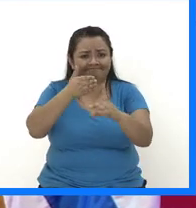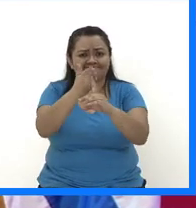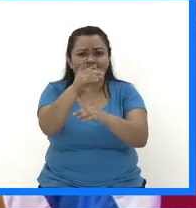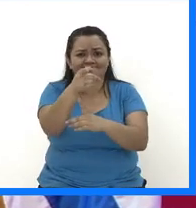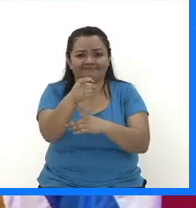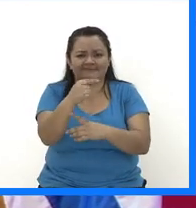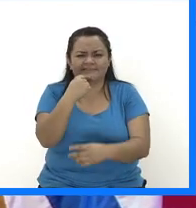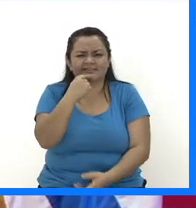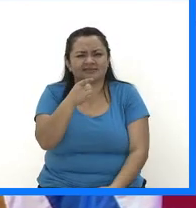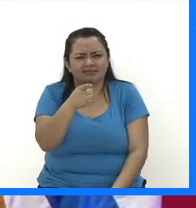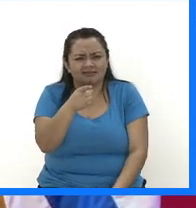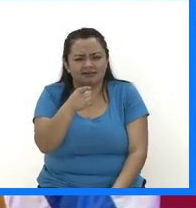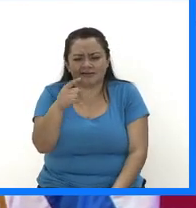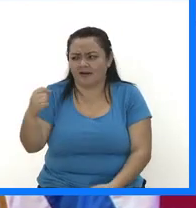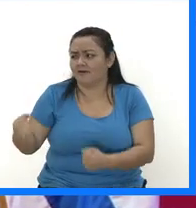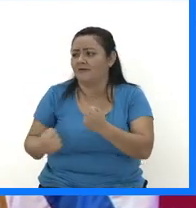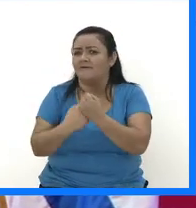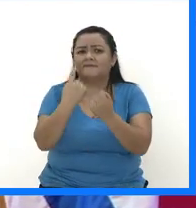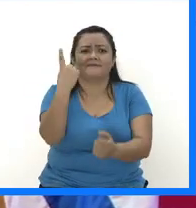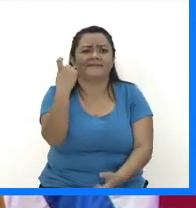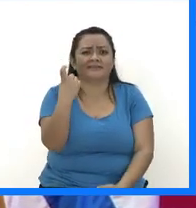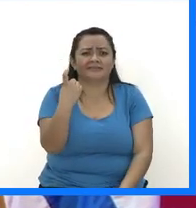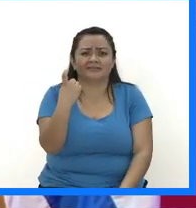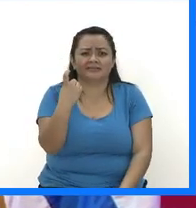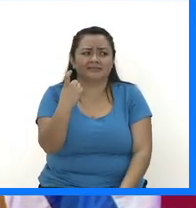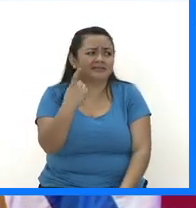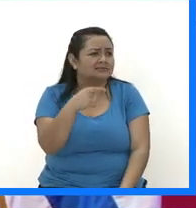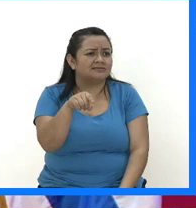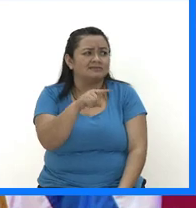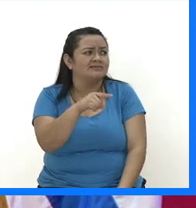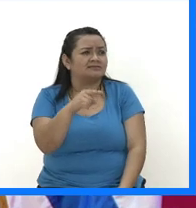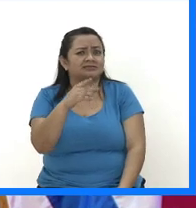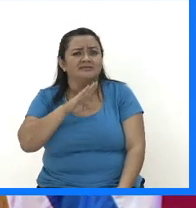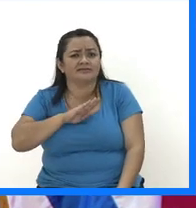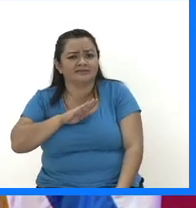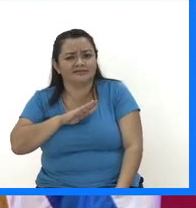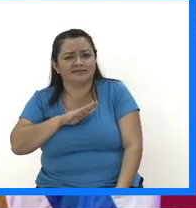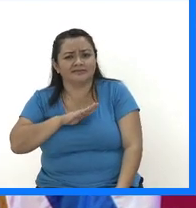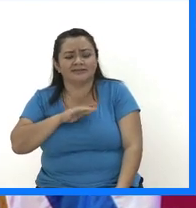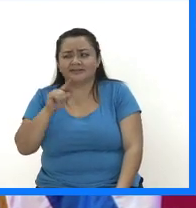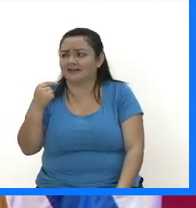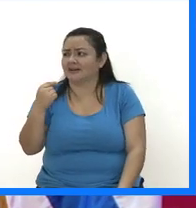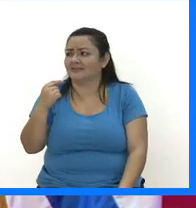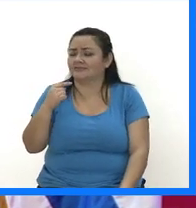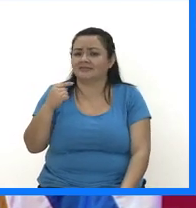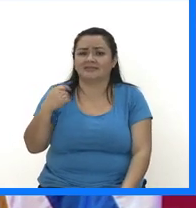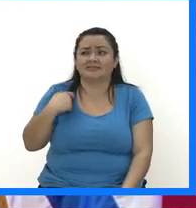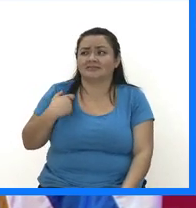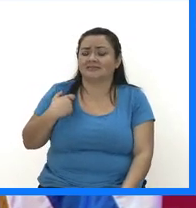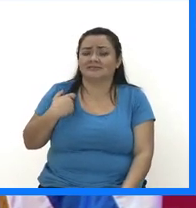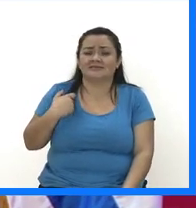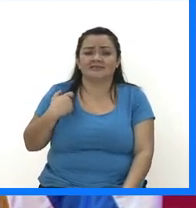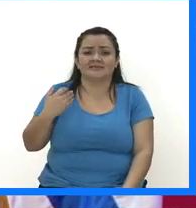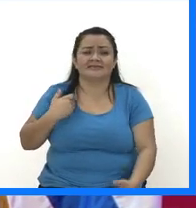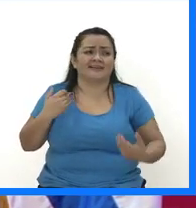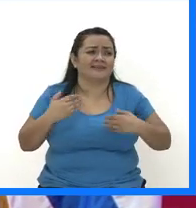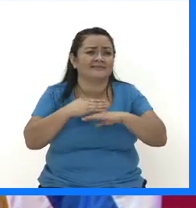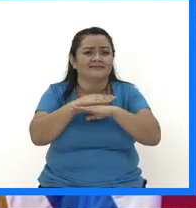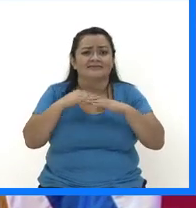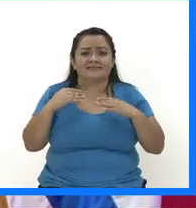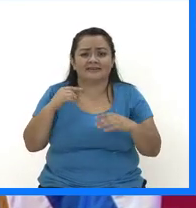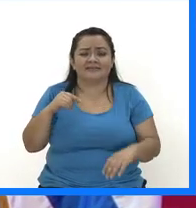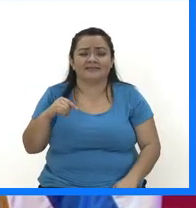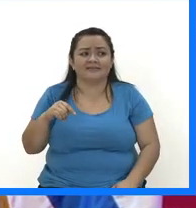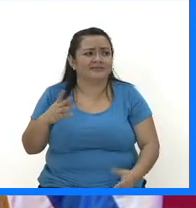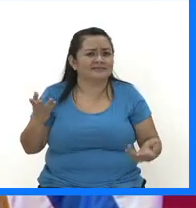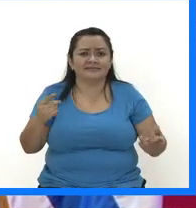quien no te apoyó quien no creyó en ti quién te puso un alto quién te dijo esto no